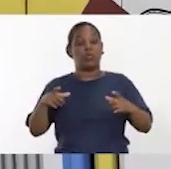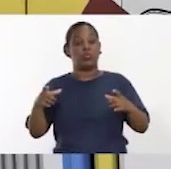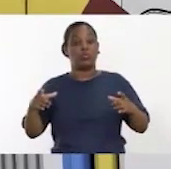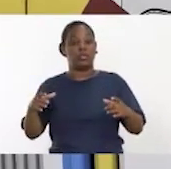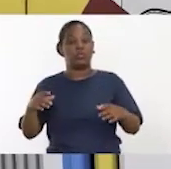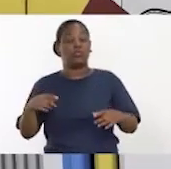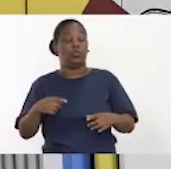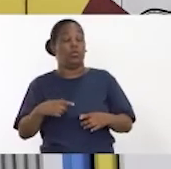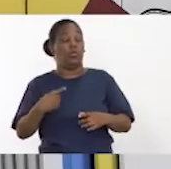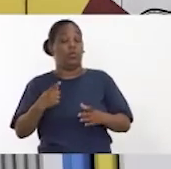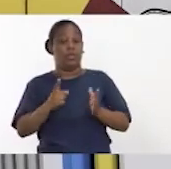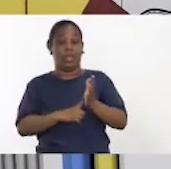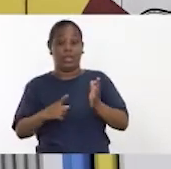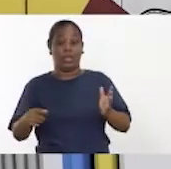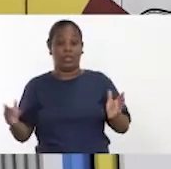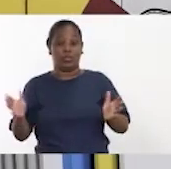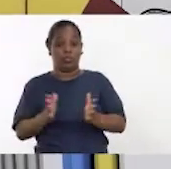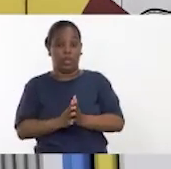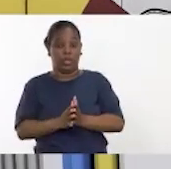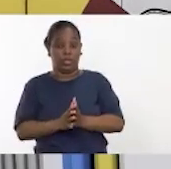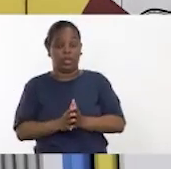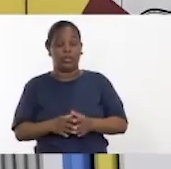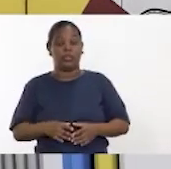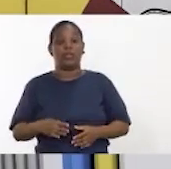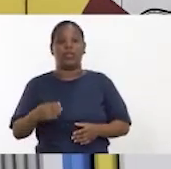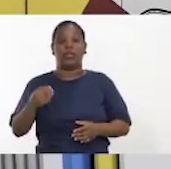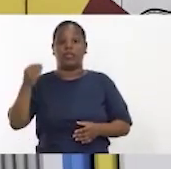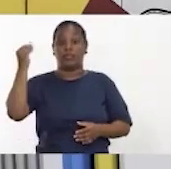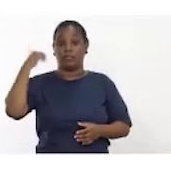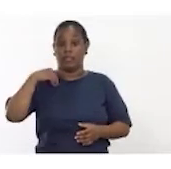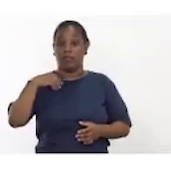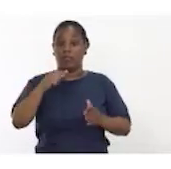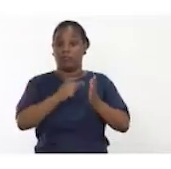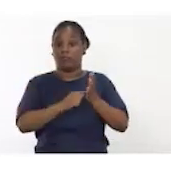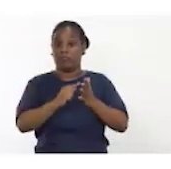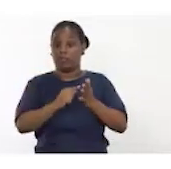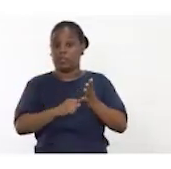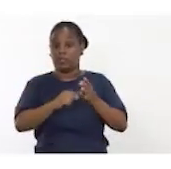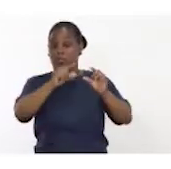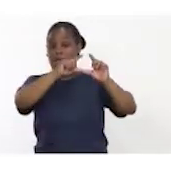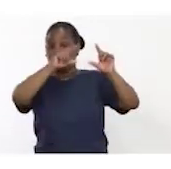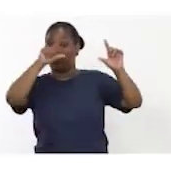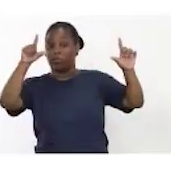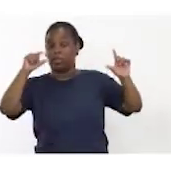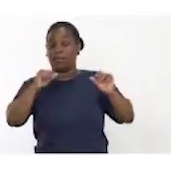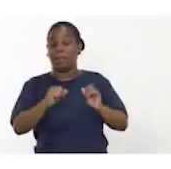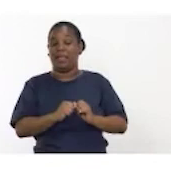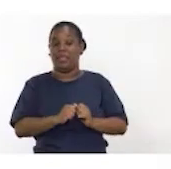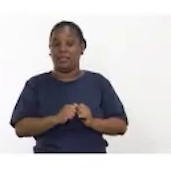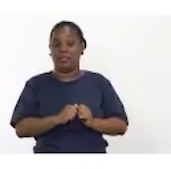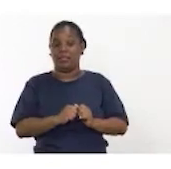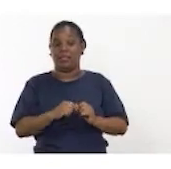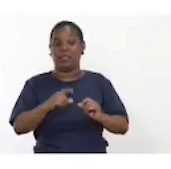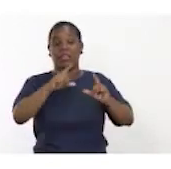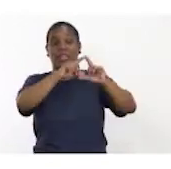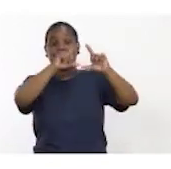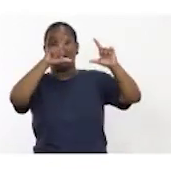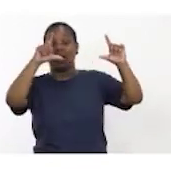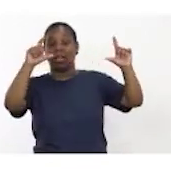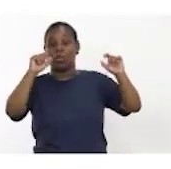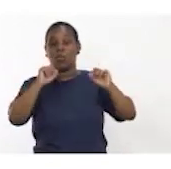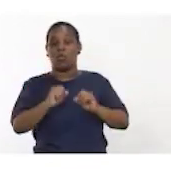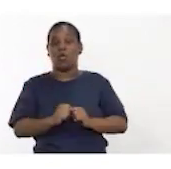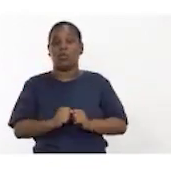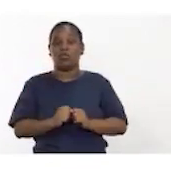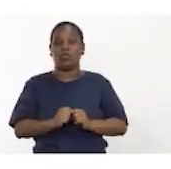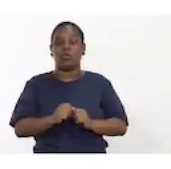electromagnéticas. Determinar la impedancia. Aparece en la pantalla la ecuación de la impedancia y la